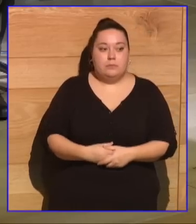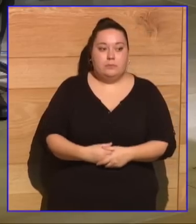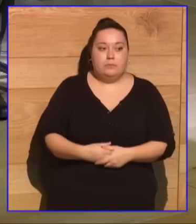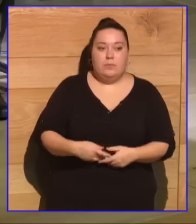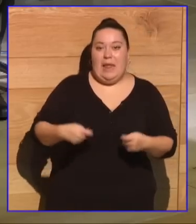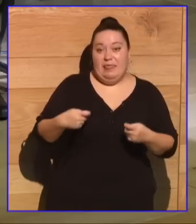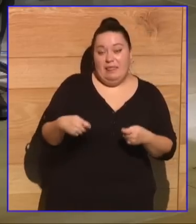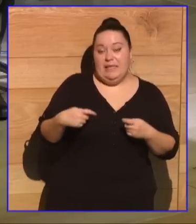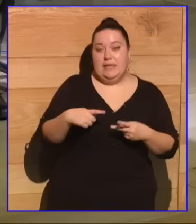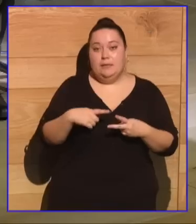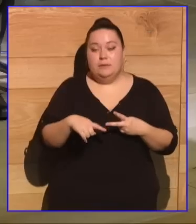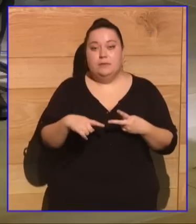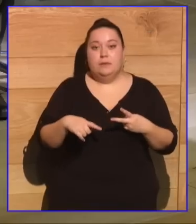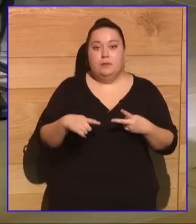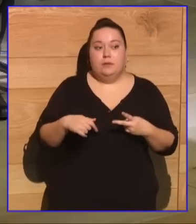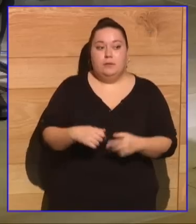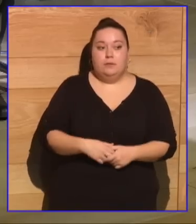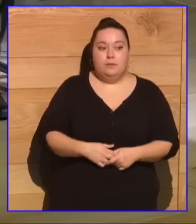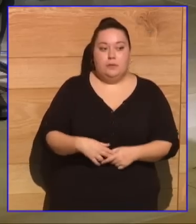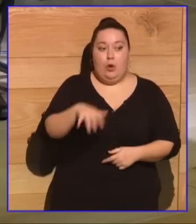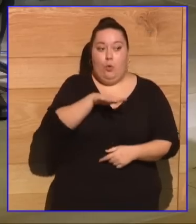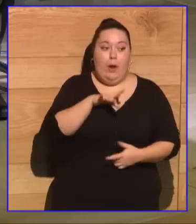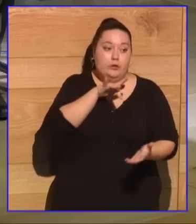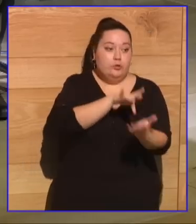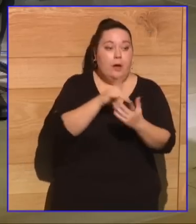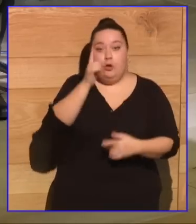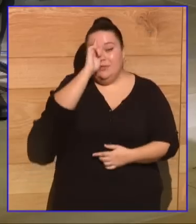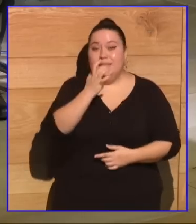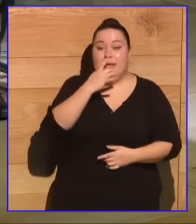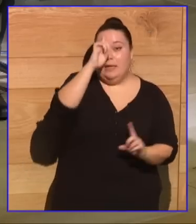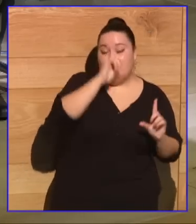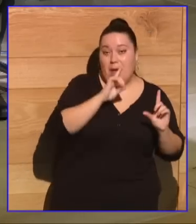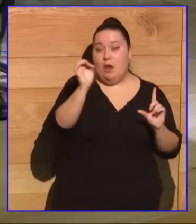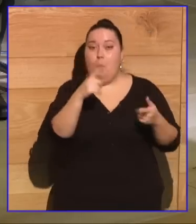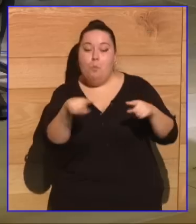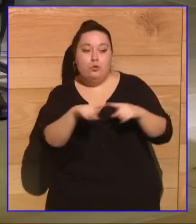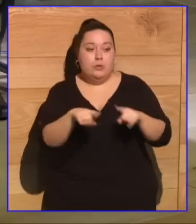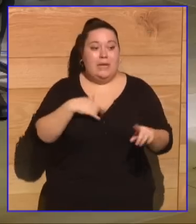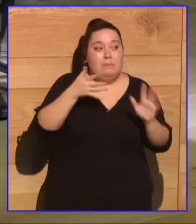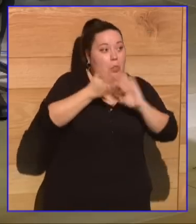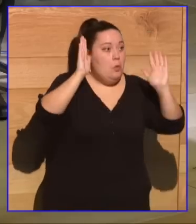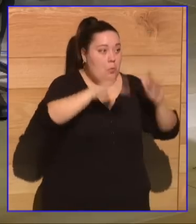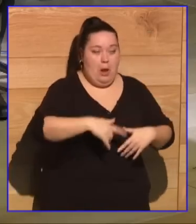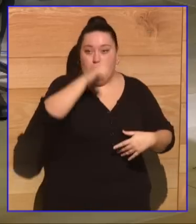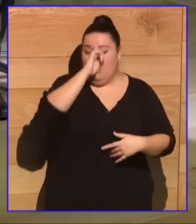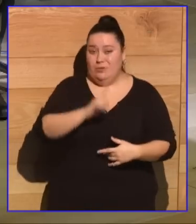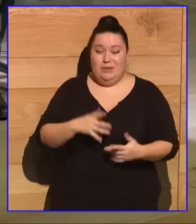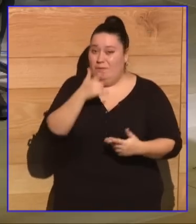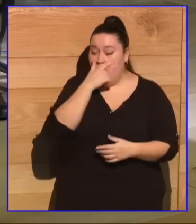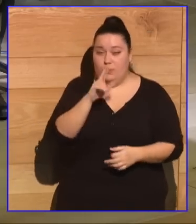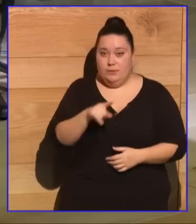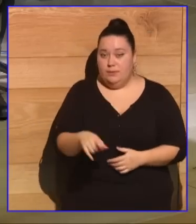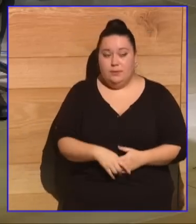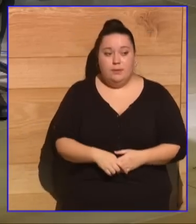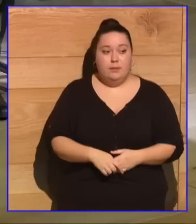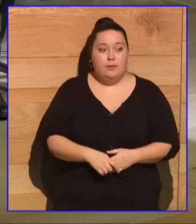sí que tocaban en lugares, ¿no? O no sé si eran las imágenes, no Es sé que si era la música. no tengo explicación, No lo porque sé, yo no es tan tampoco. sencillo. Mira, tú piensas,